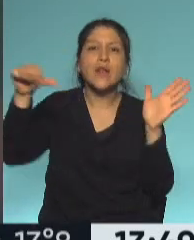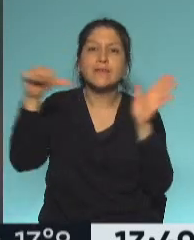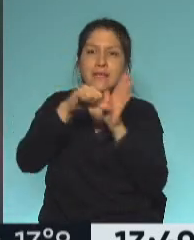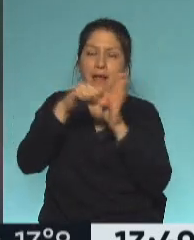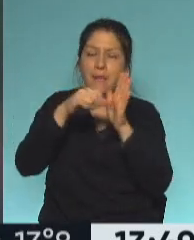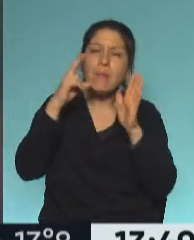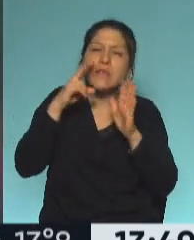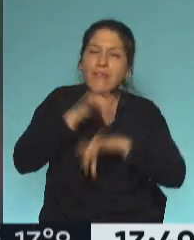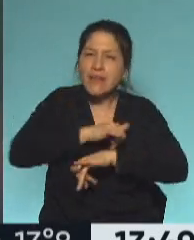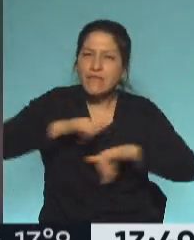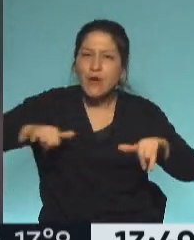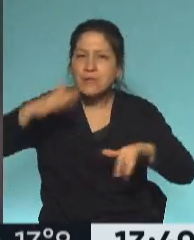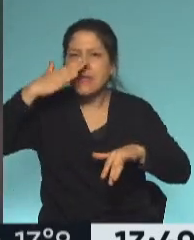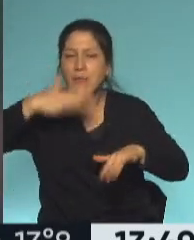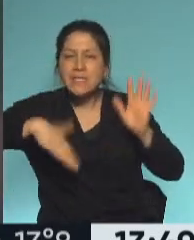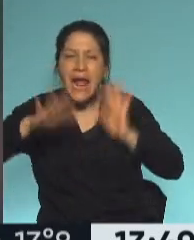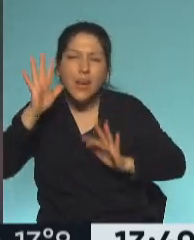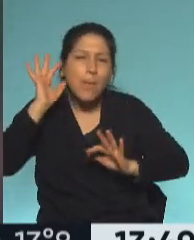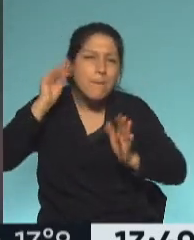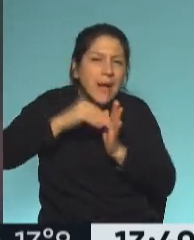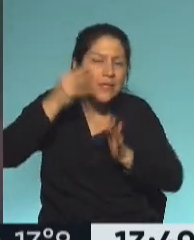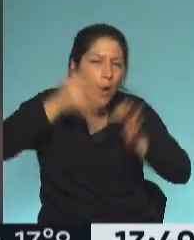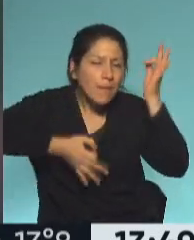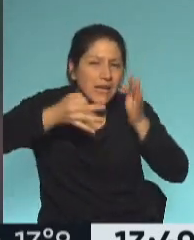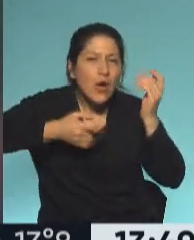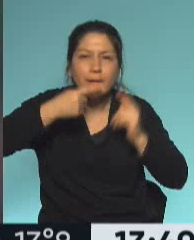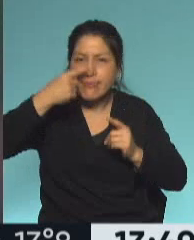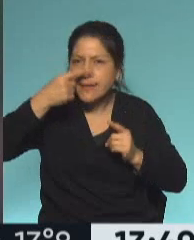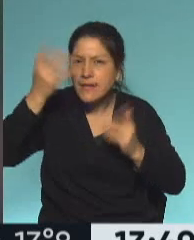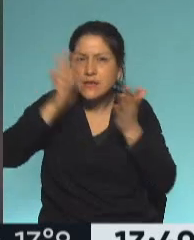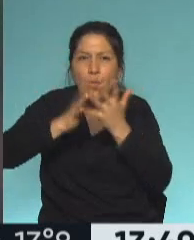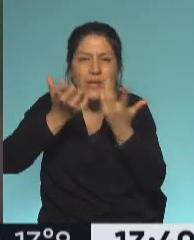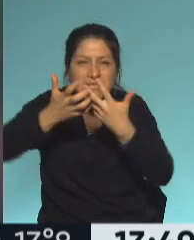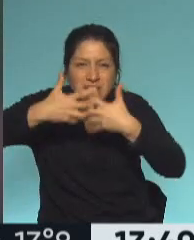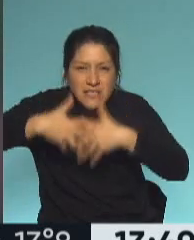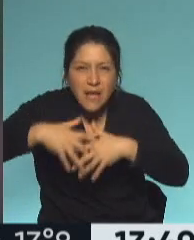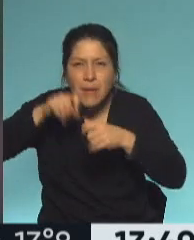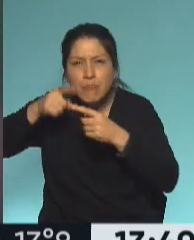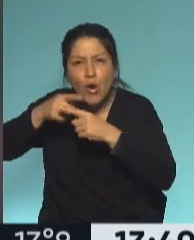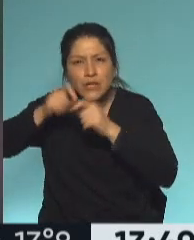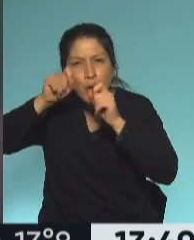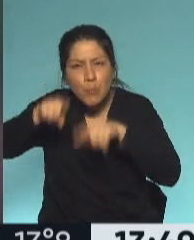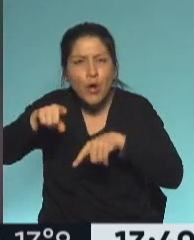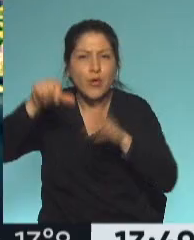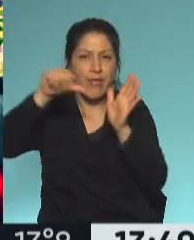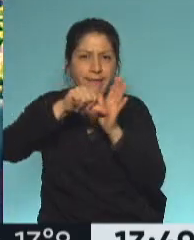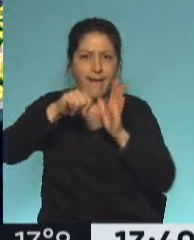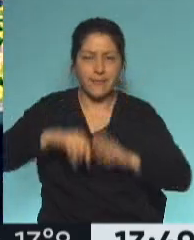después vamos a analizar algo muy complejo, pero también muy interesante, que es cómo funciona el sistema institucional, el sistema político iraní.